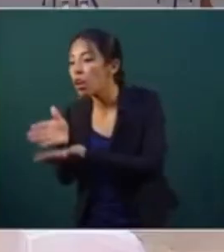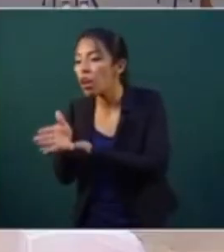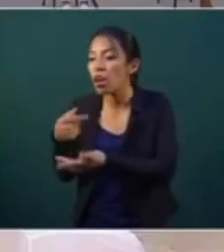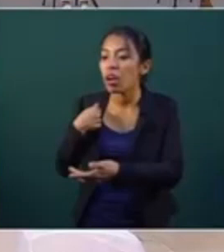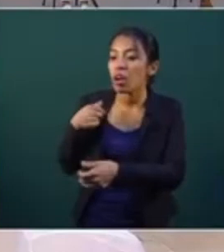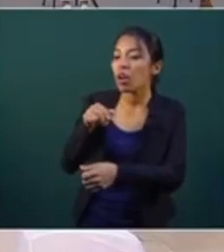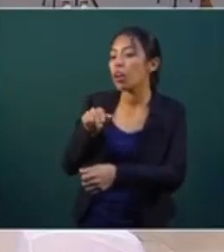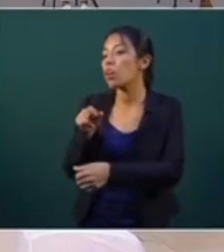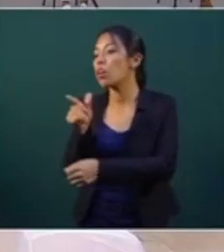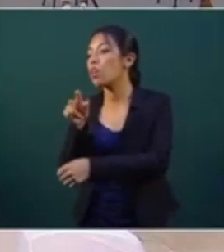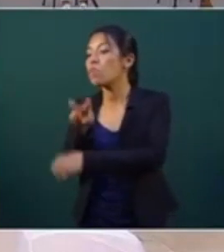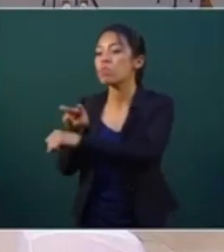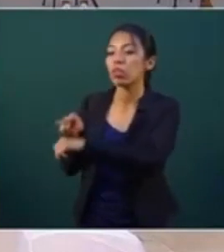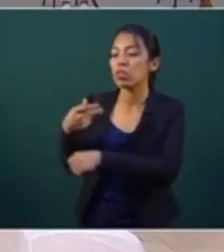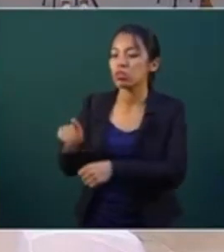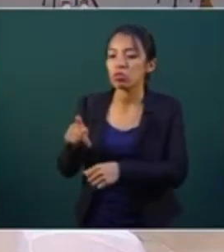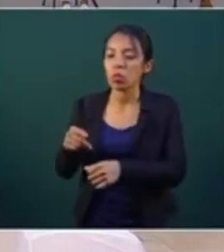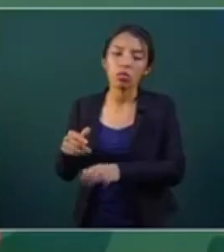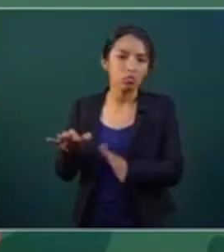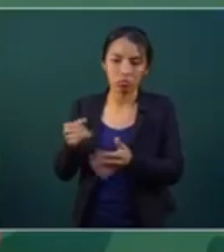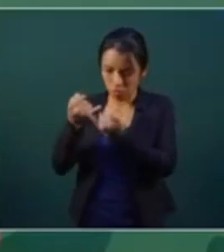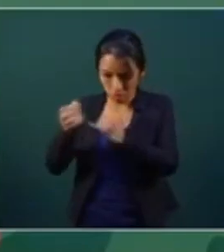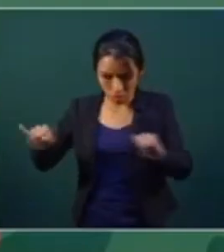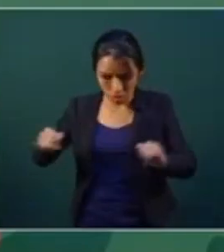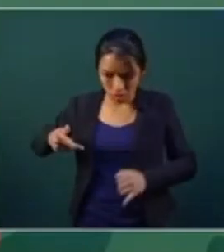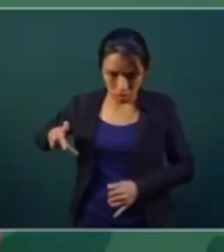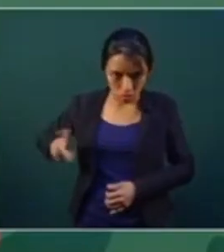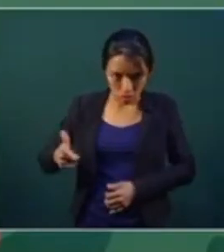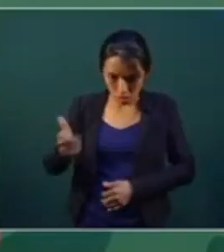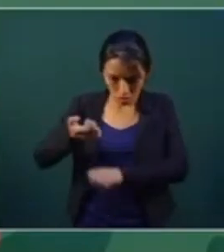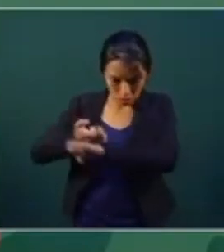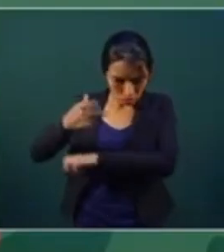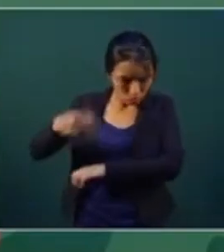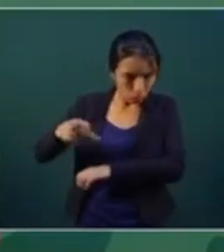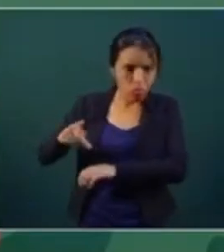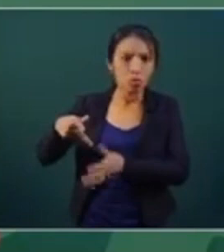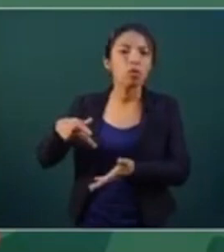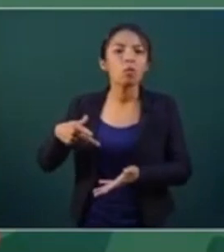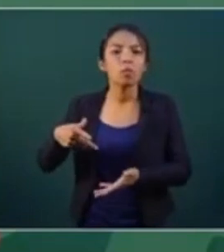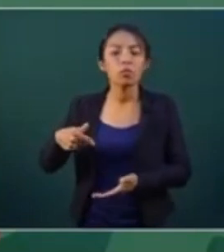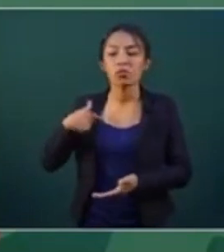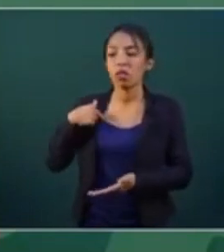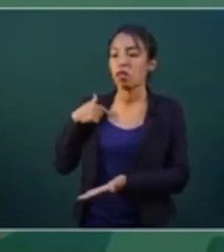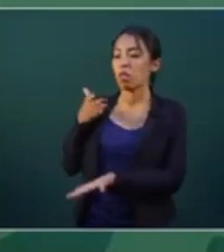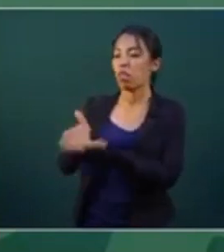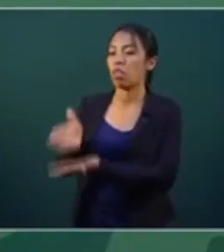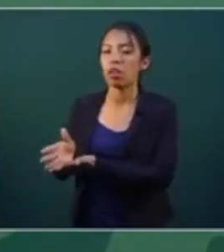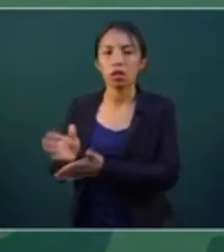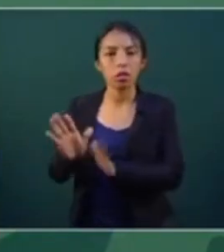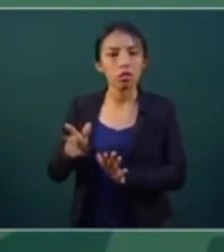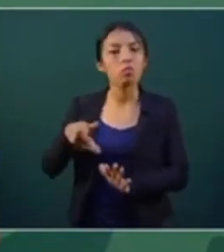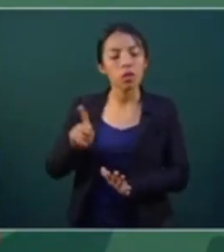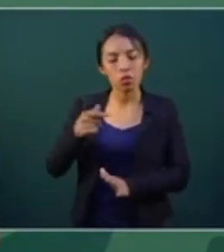los homicidios y secuestros, además de que mencionó que esa información se debe de ventilar, puesto que el índice de